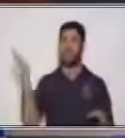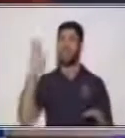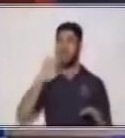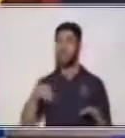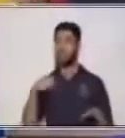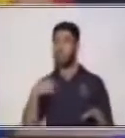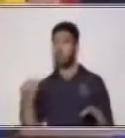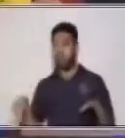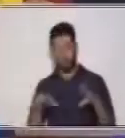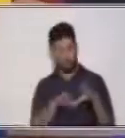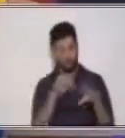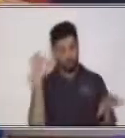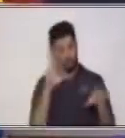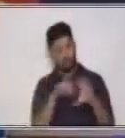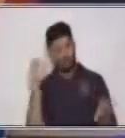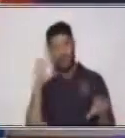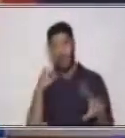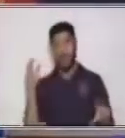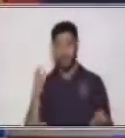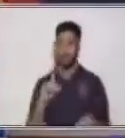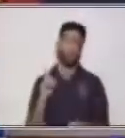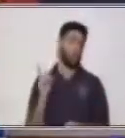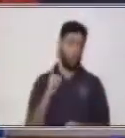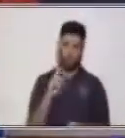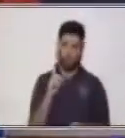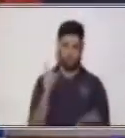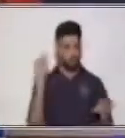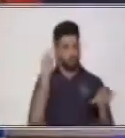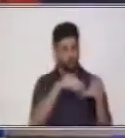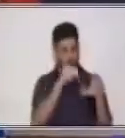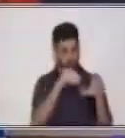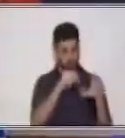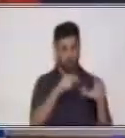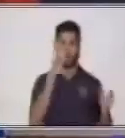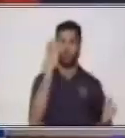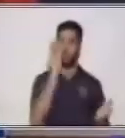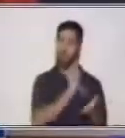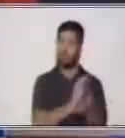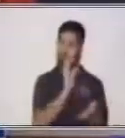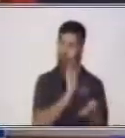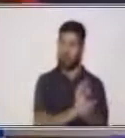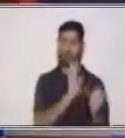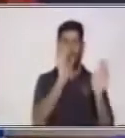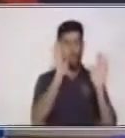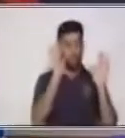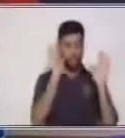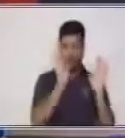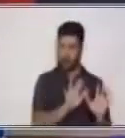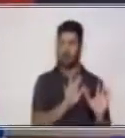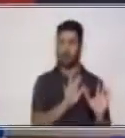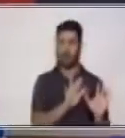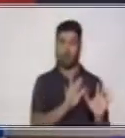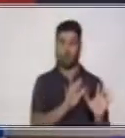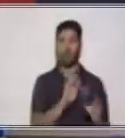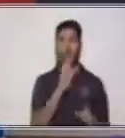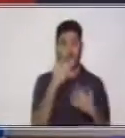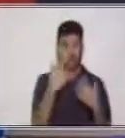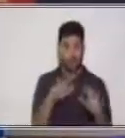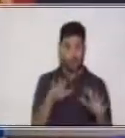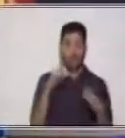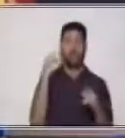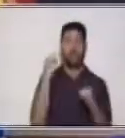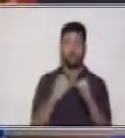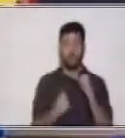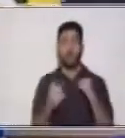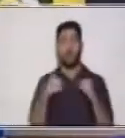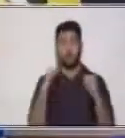el dinero, pero lo voy a sacar mañana. No, ¿verdad? Ahí lo voy a dejar y hasta que tenga varias monedas, ya